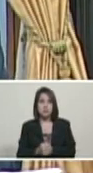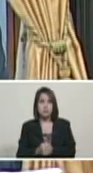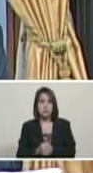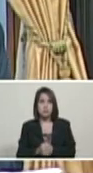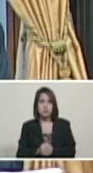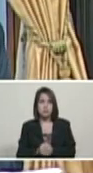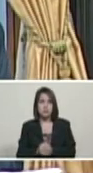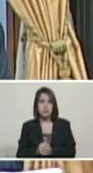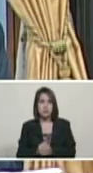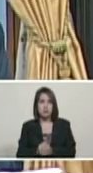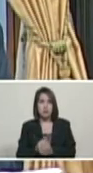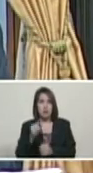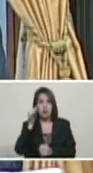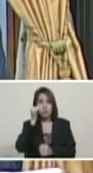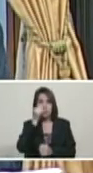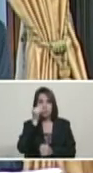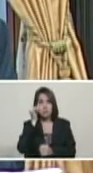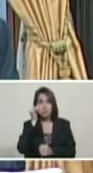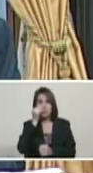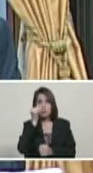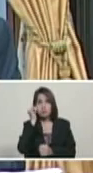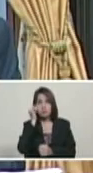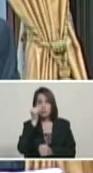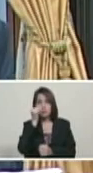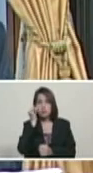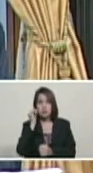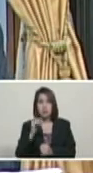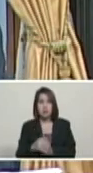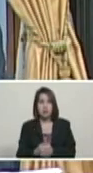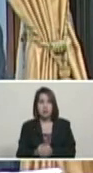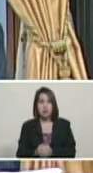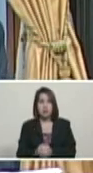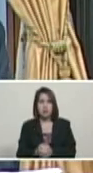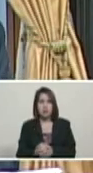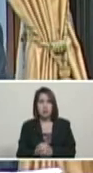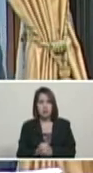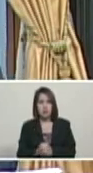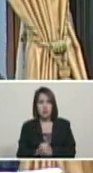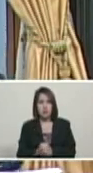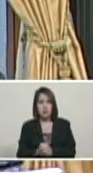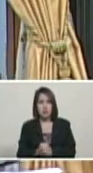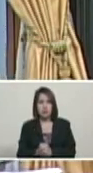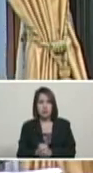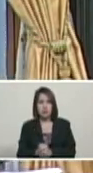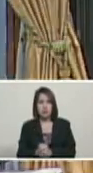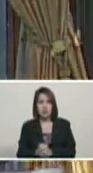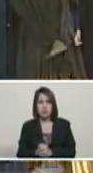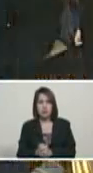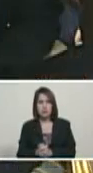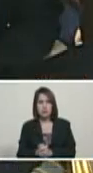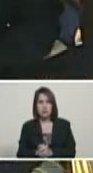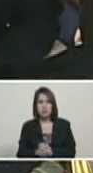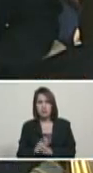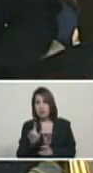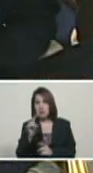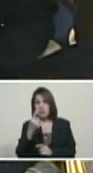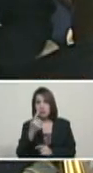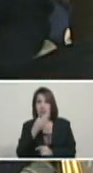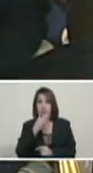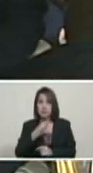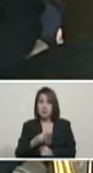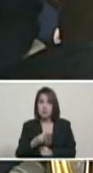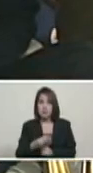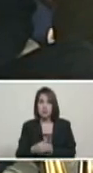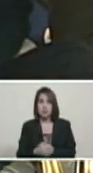a través de esta cámara que tengo aquí a la derecha, Hogares de la Patria, a partir del 1 de diciembre...